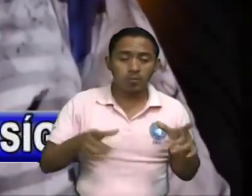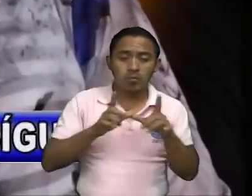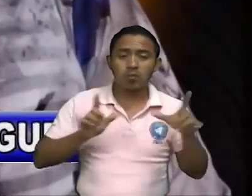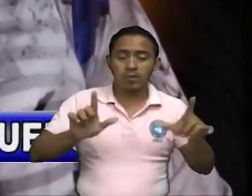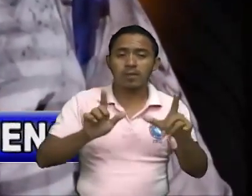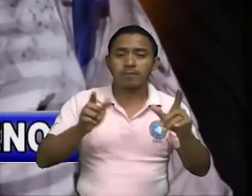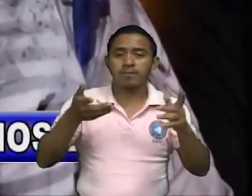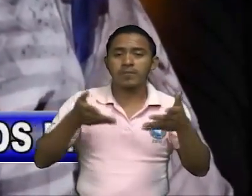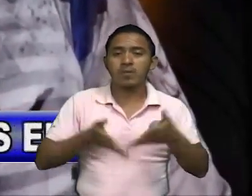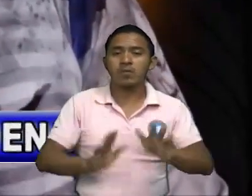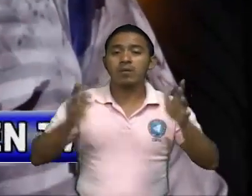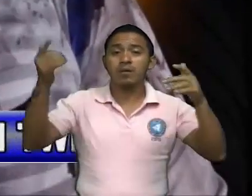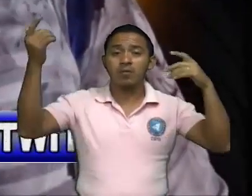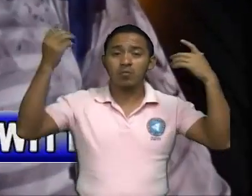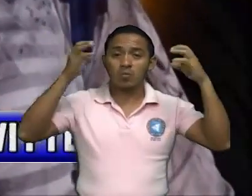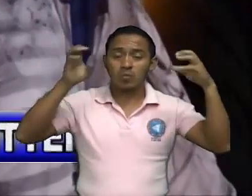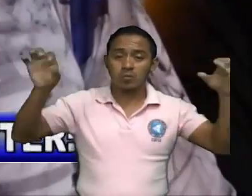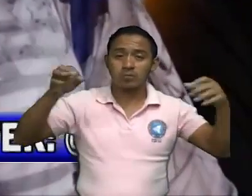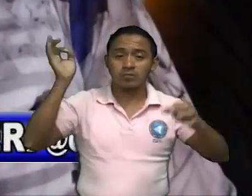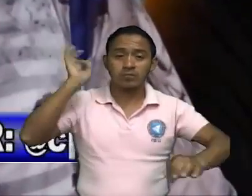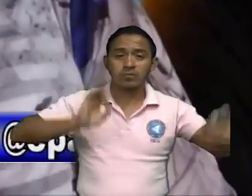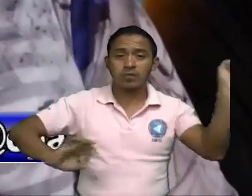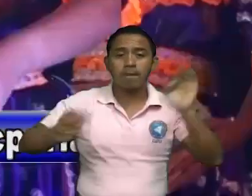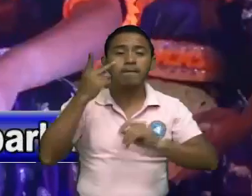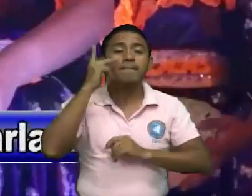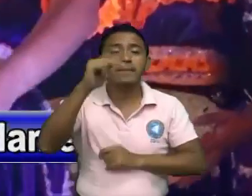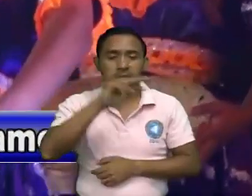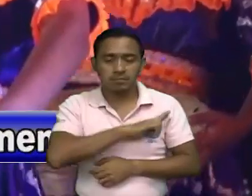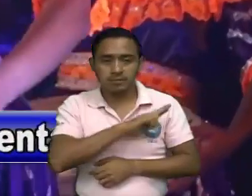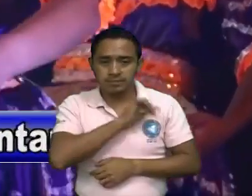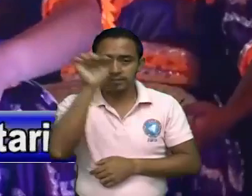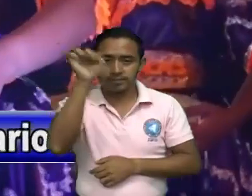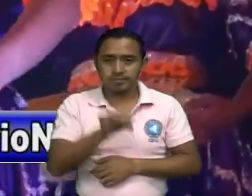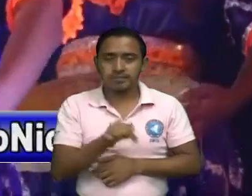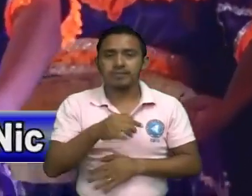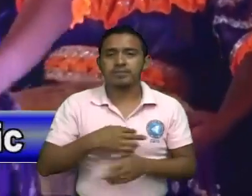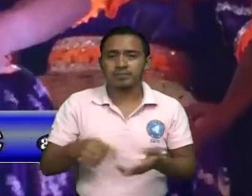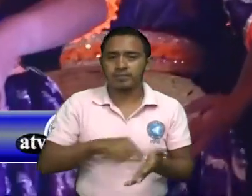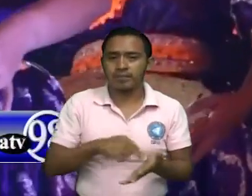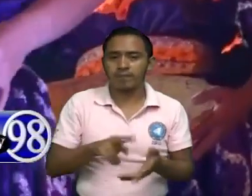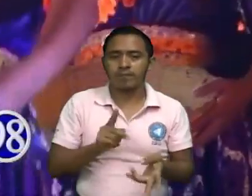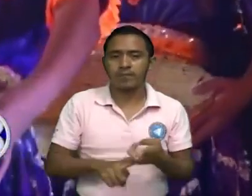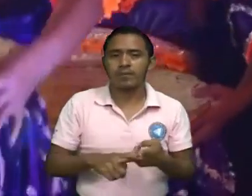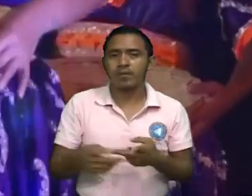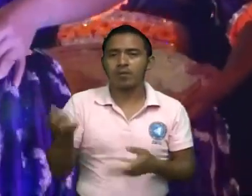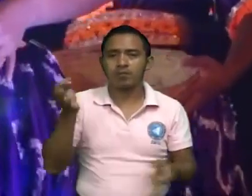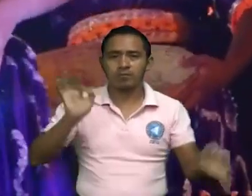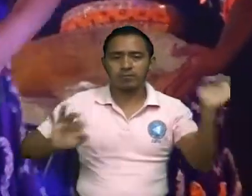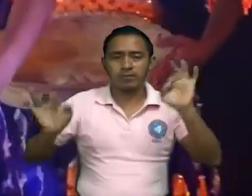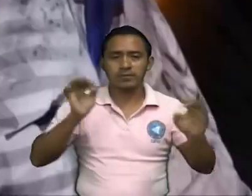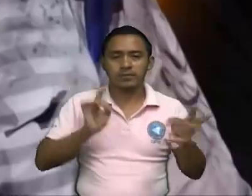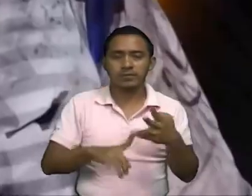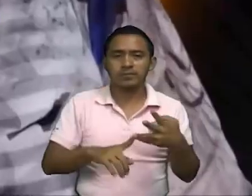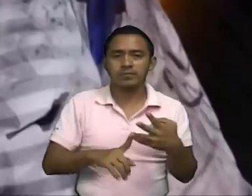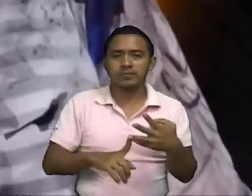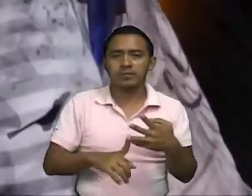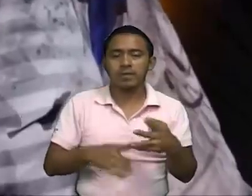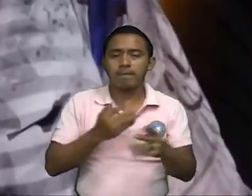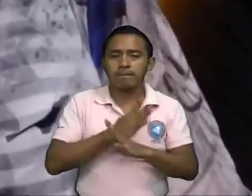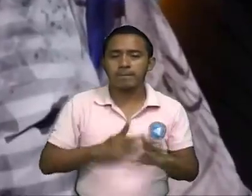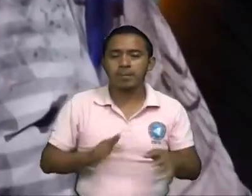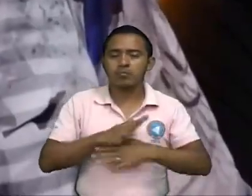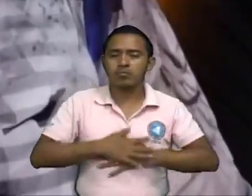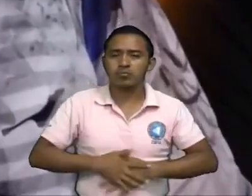Los invito a Masaya para que vean lo que hay en Masaya. Danza, folclore, paz, armonía y